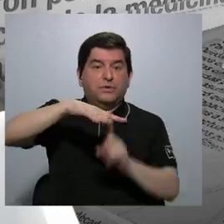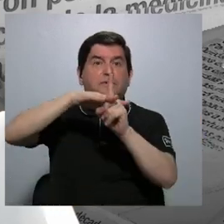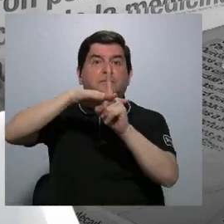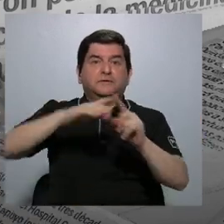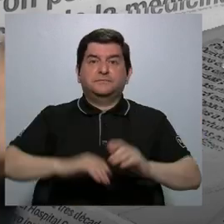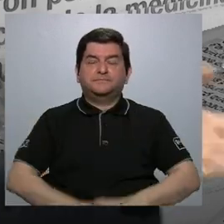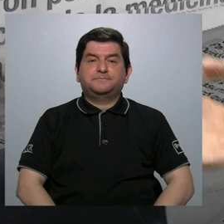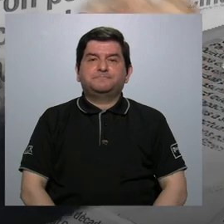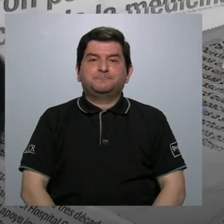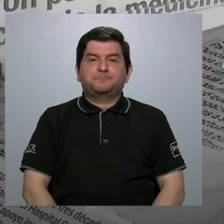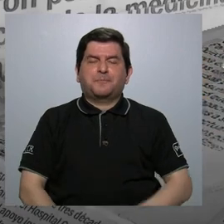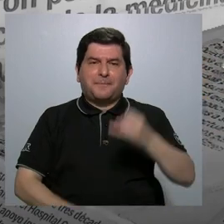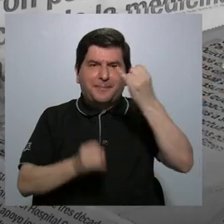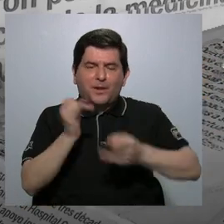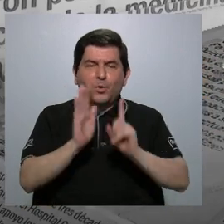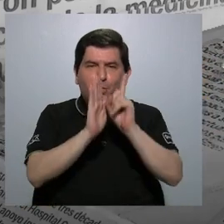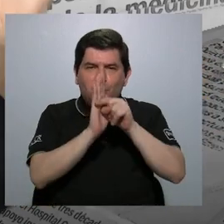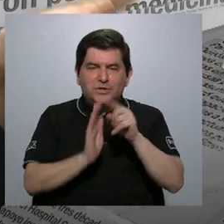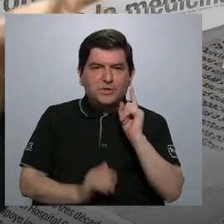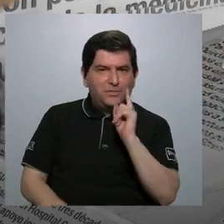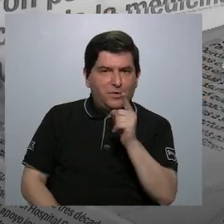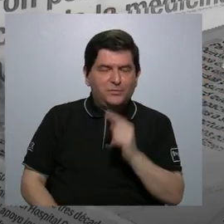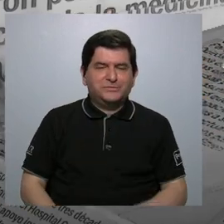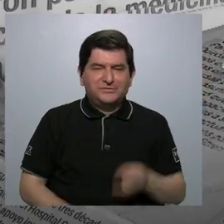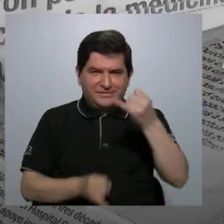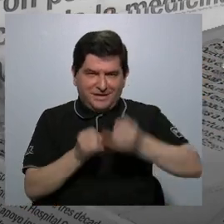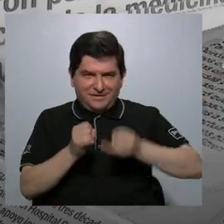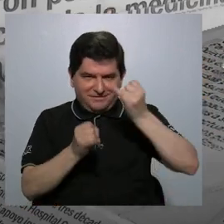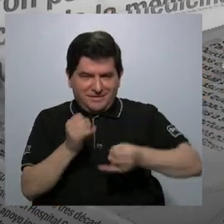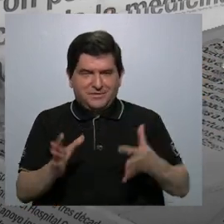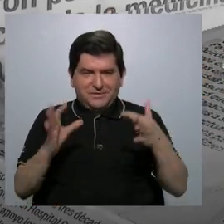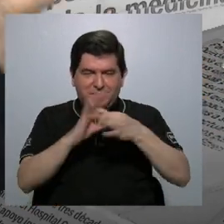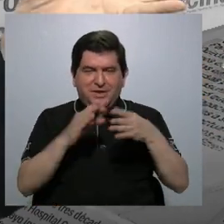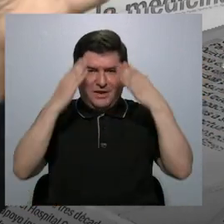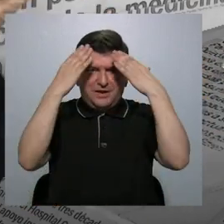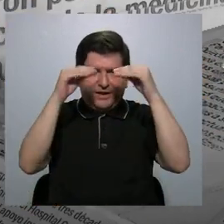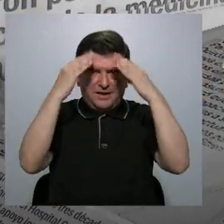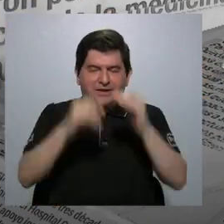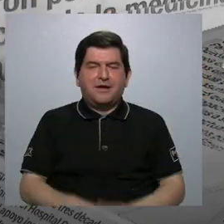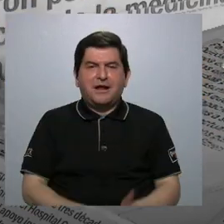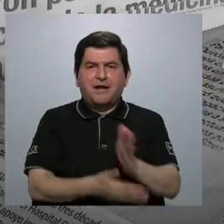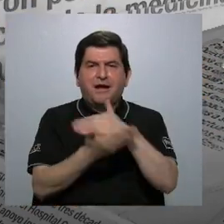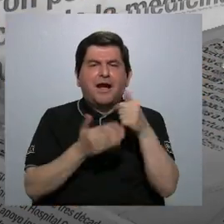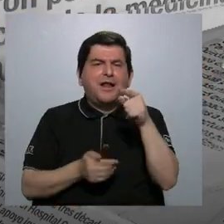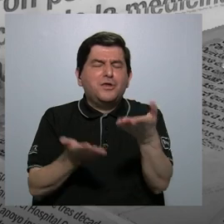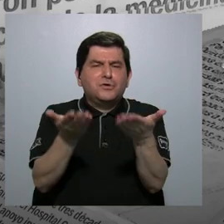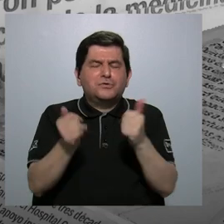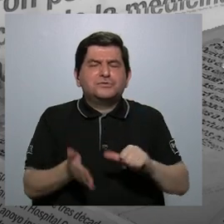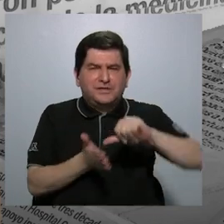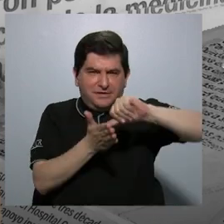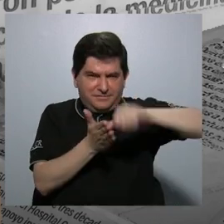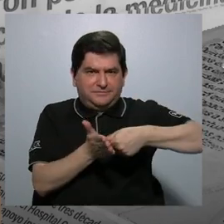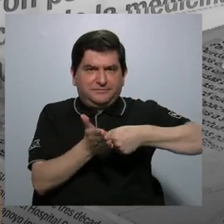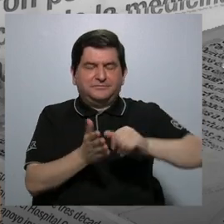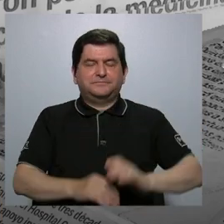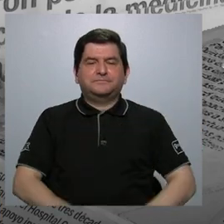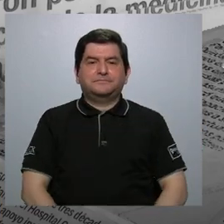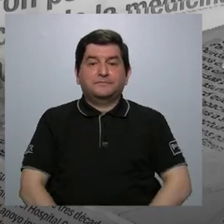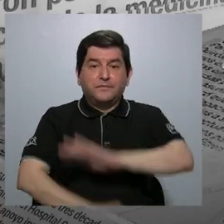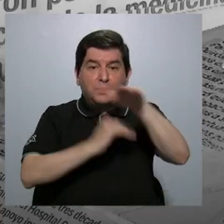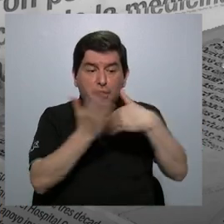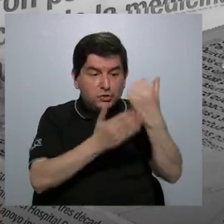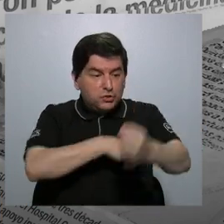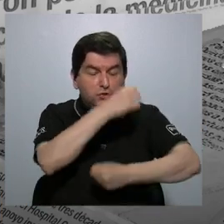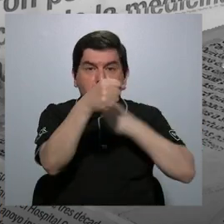generando. Le dejo el último minuto para que usted cierre con respecto a este informe de algún aspecto que quisiera destacar. Bueno, todos